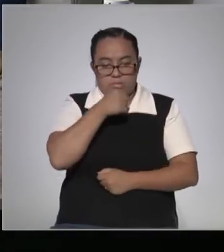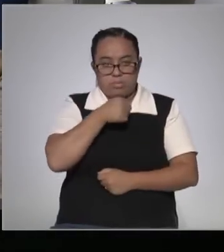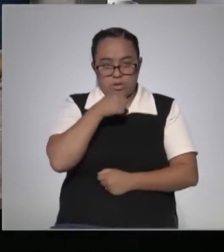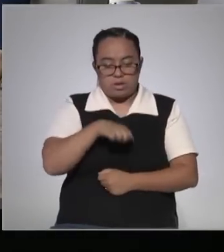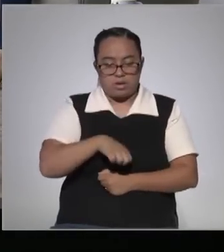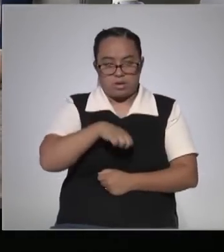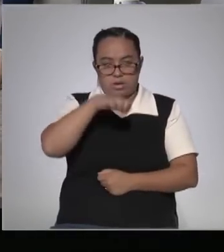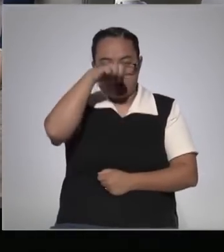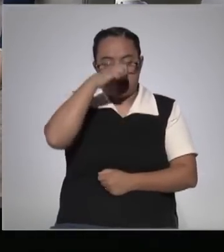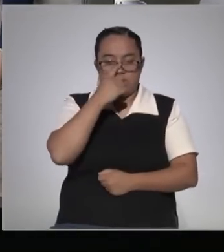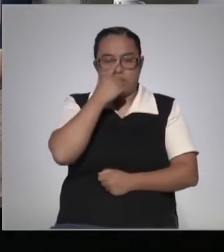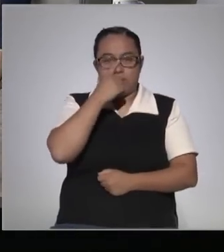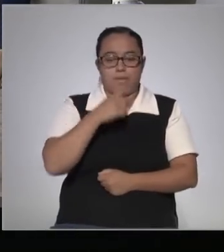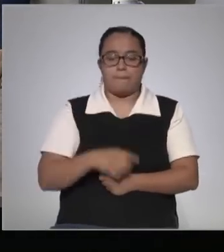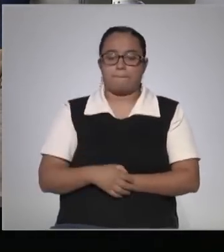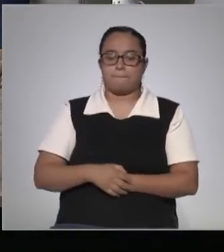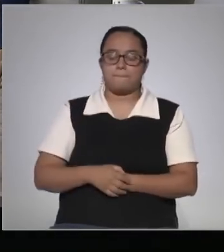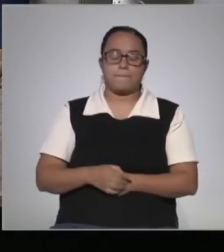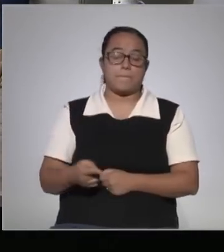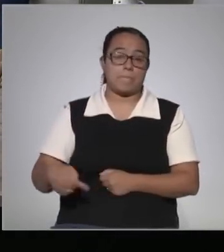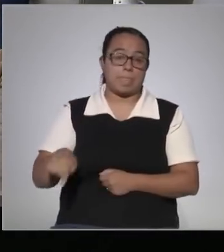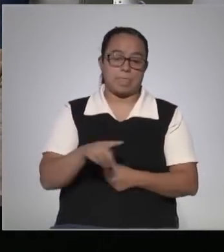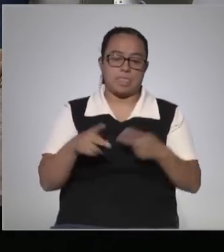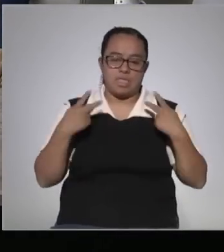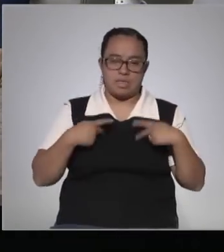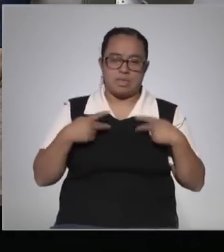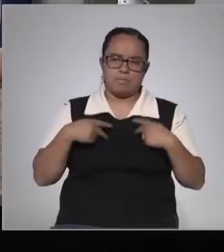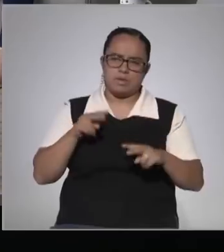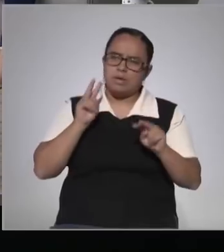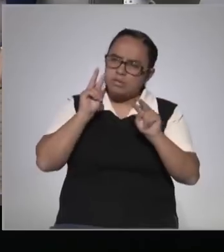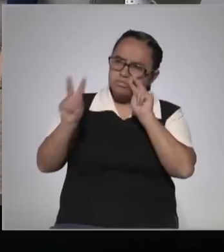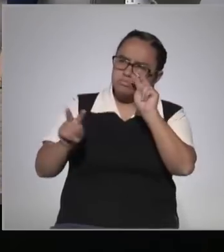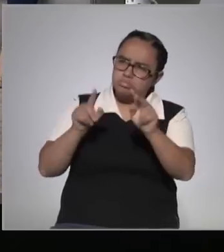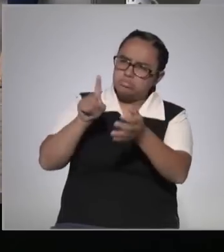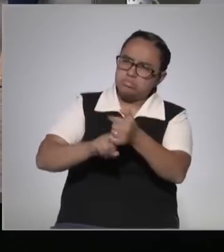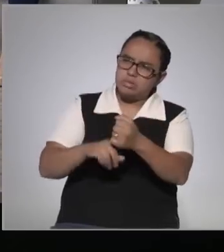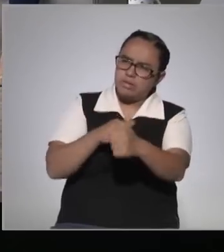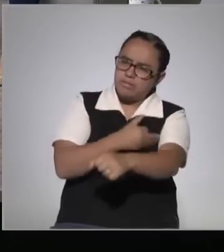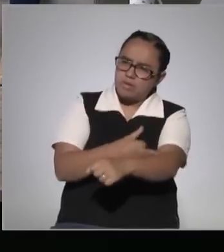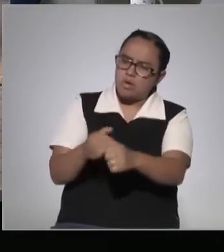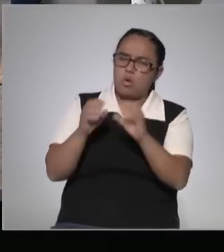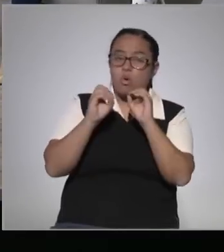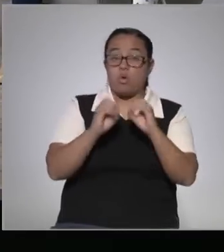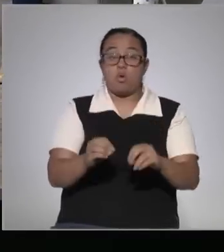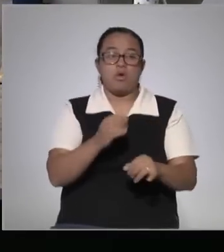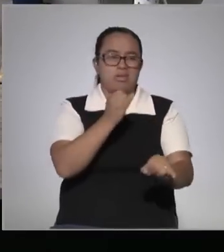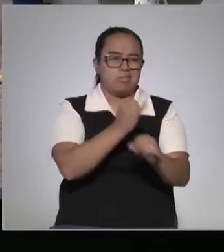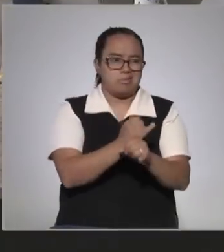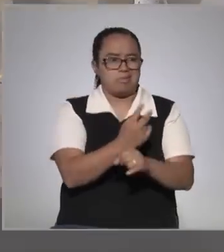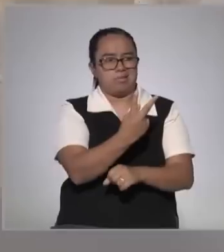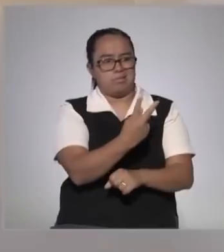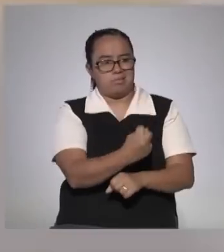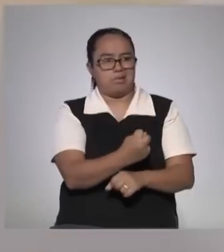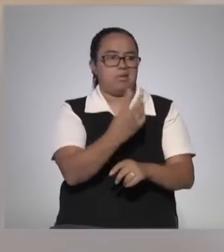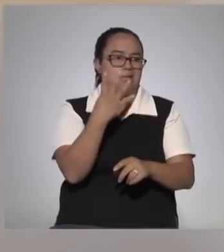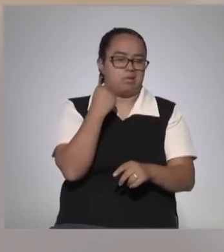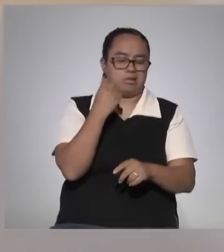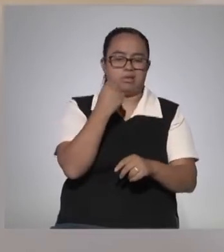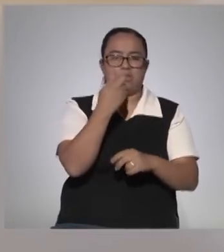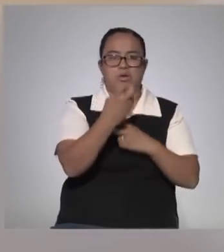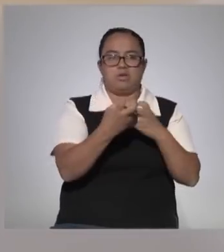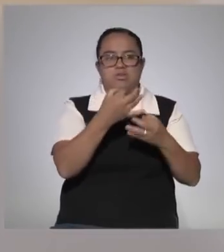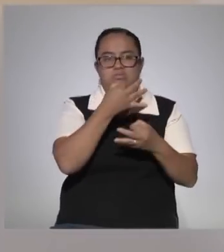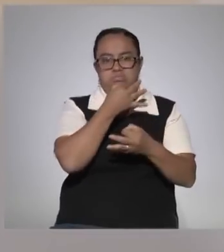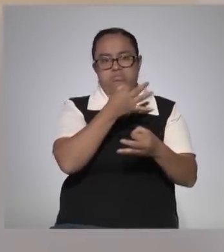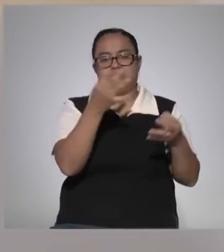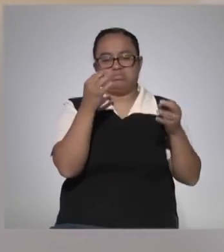los estereotipos que hemos consumido en nuestra familia y de los medios, ¿no? Los medios que le